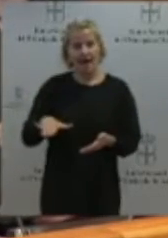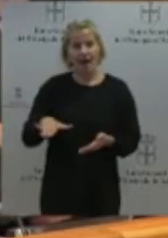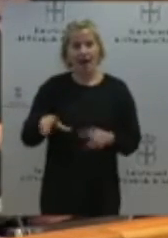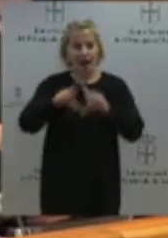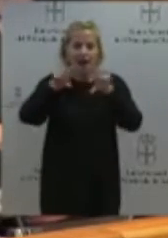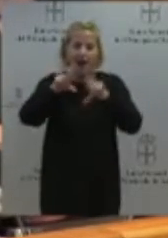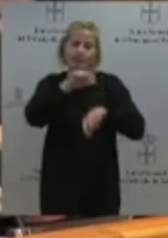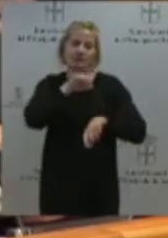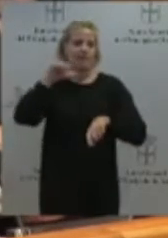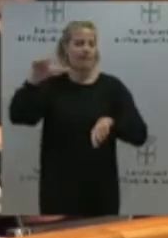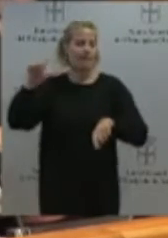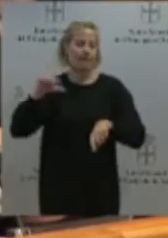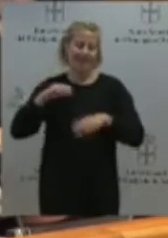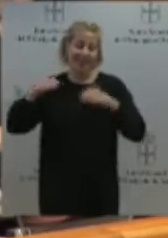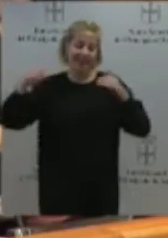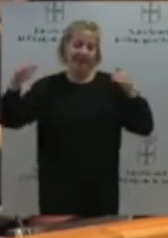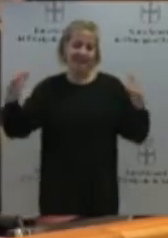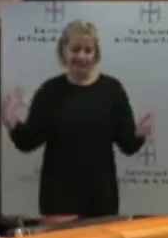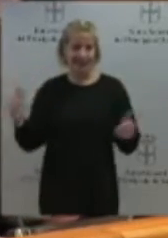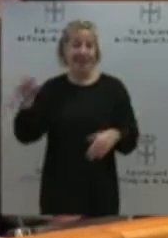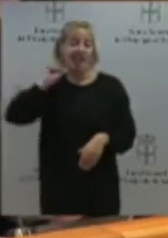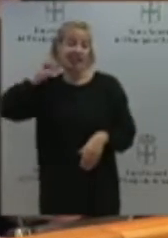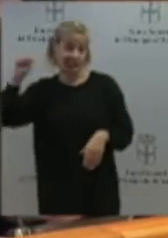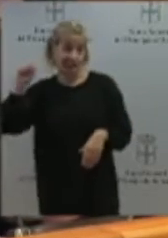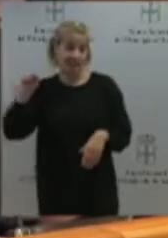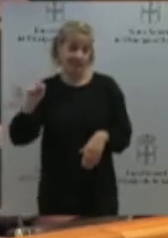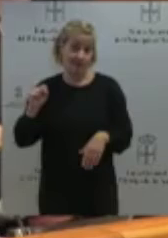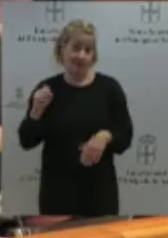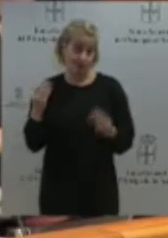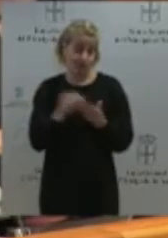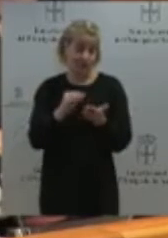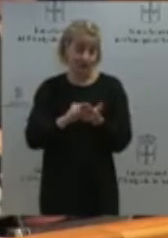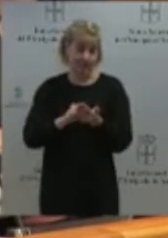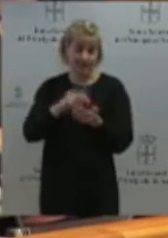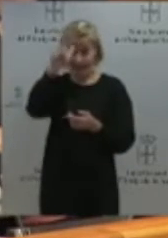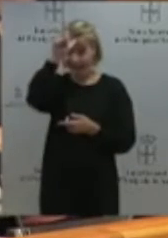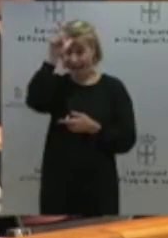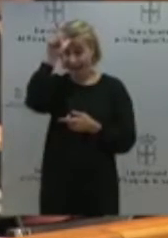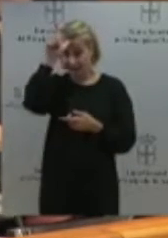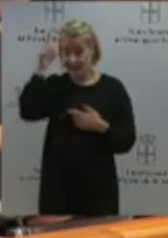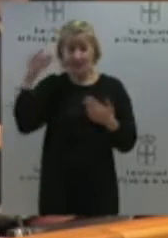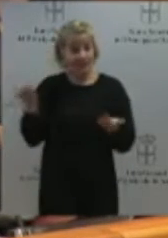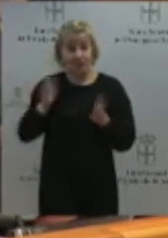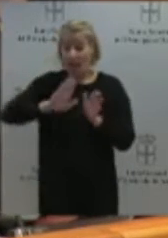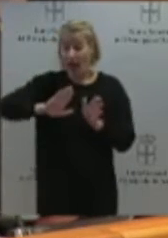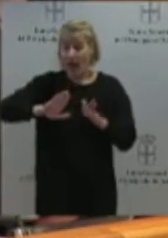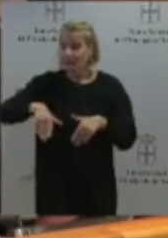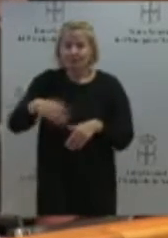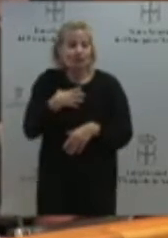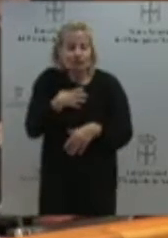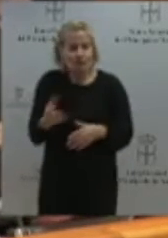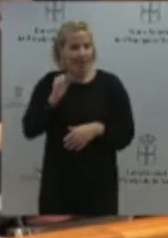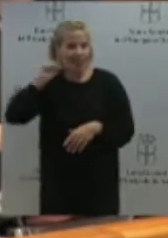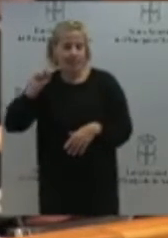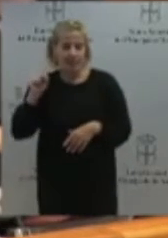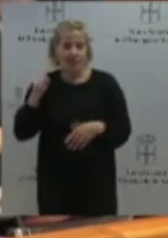en muchos casos de Alsa, que tiene precarizadas, por cierto, a los cuidadores del transporte escolar y que ha dotado de falta de medios. Y eso provoca que lo terminen pagando las